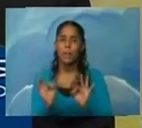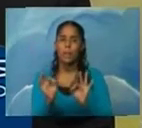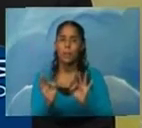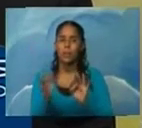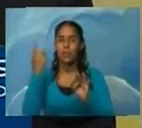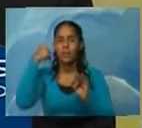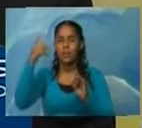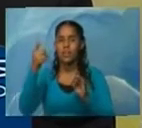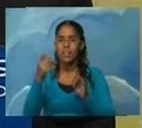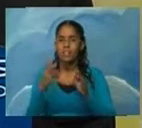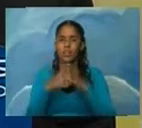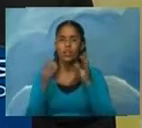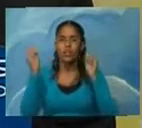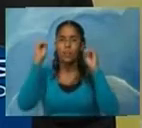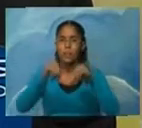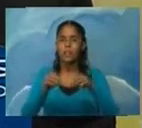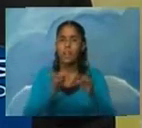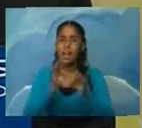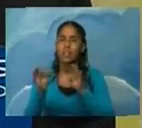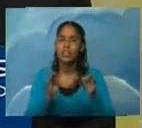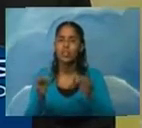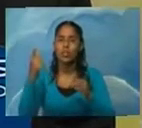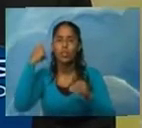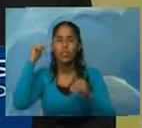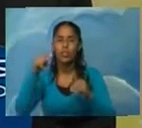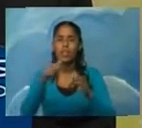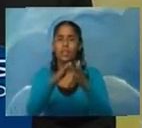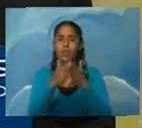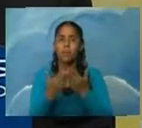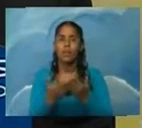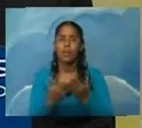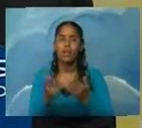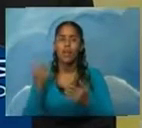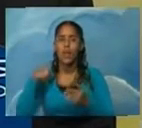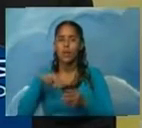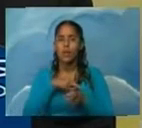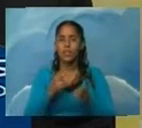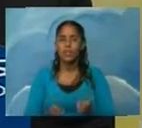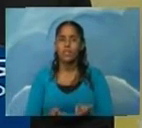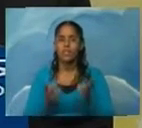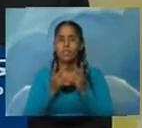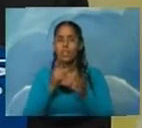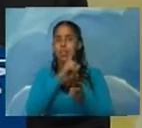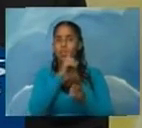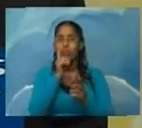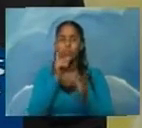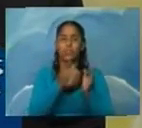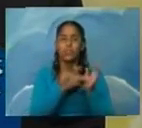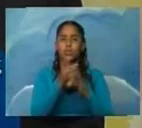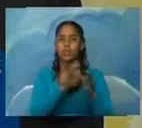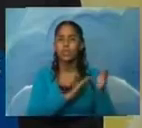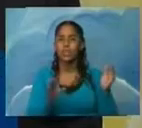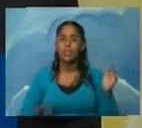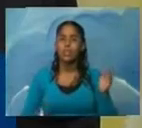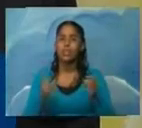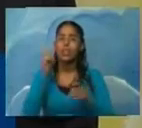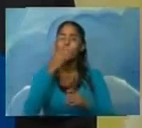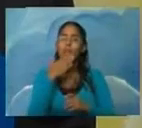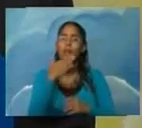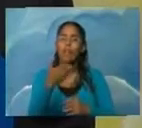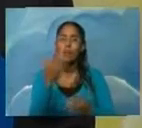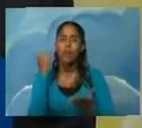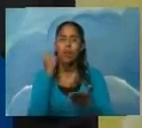oportuno, la aplicación práctica de esta palabra a nuestras vidas. En el nombre de Jesús lo pedimos. Amén